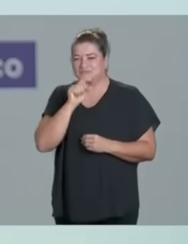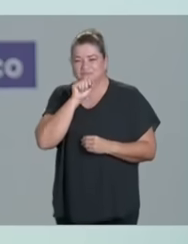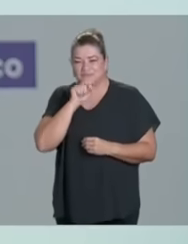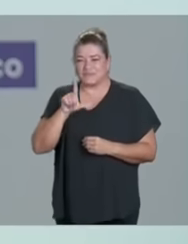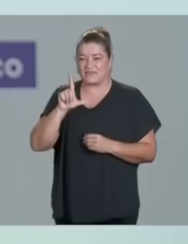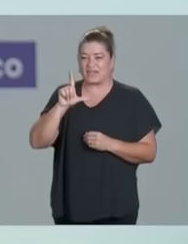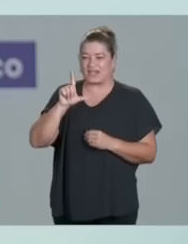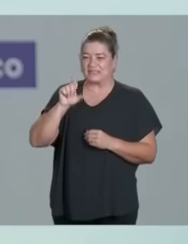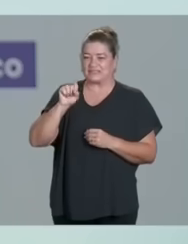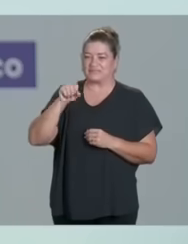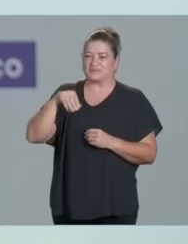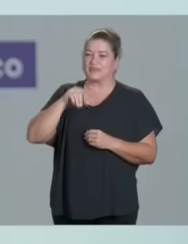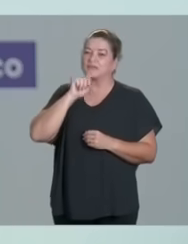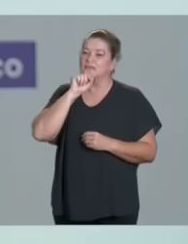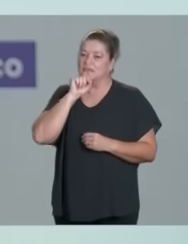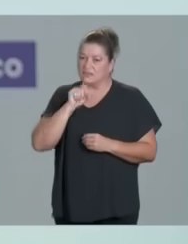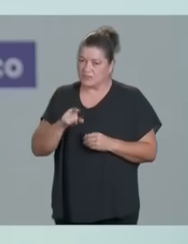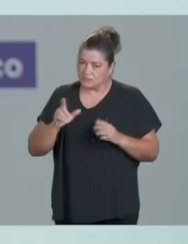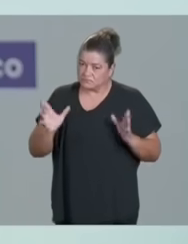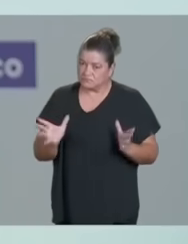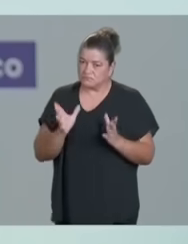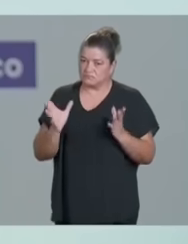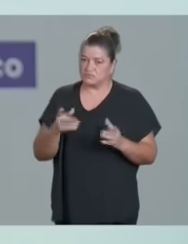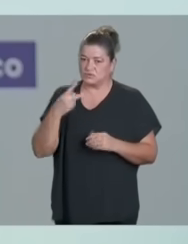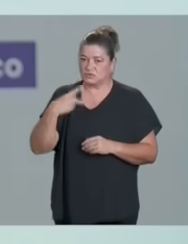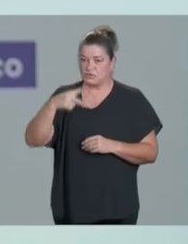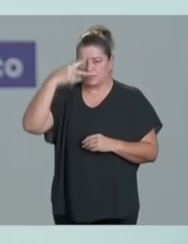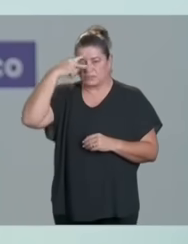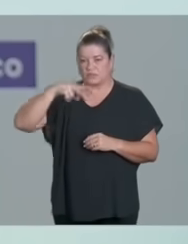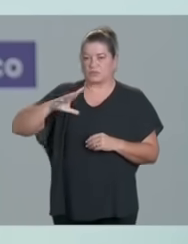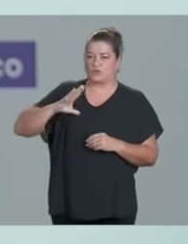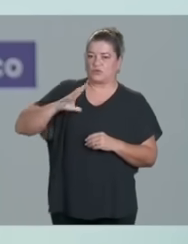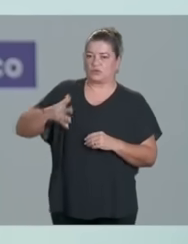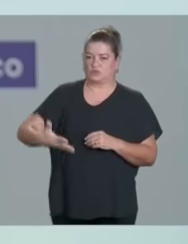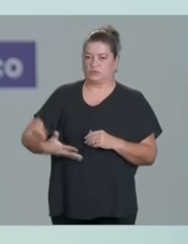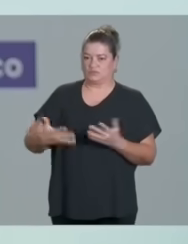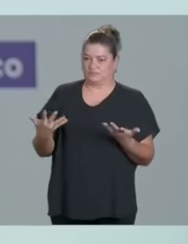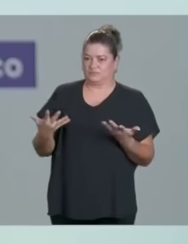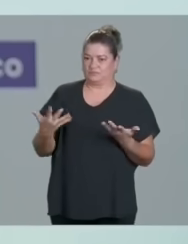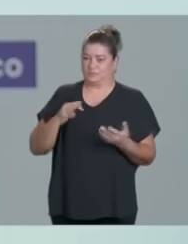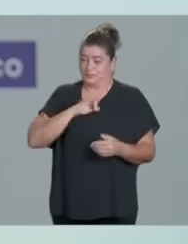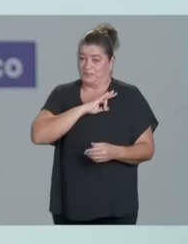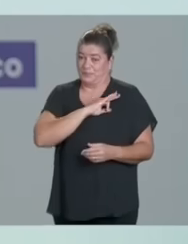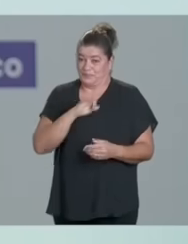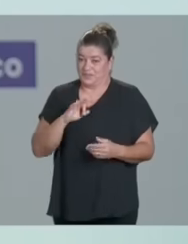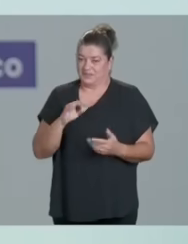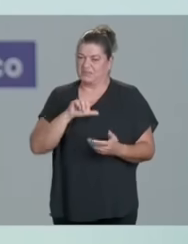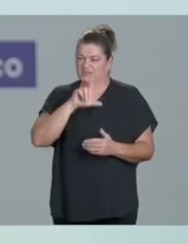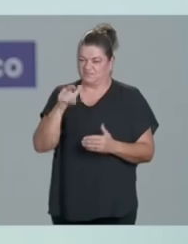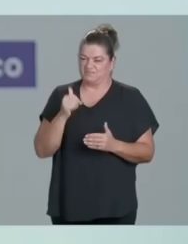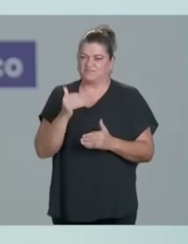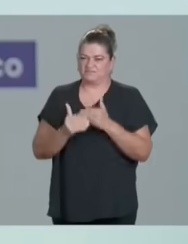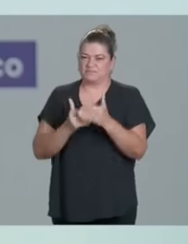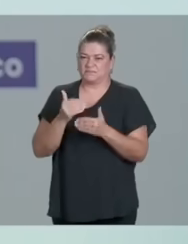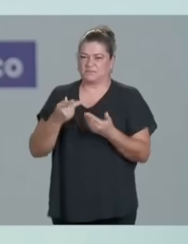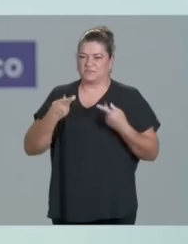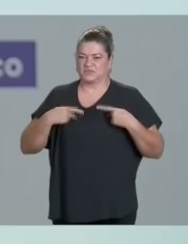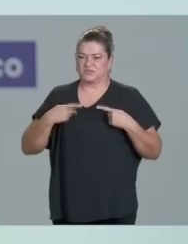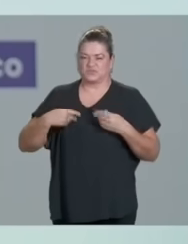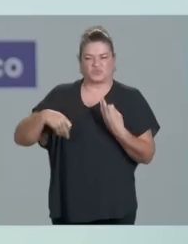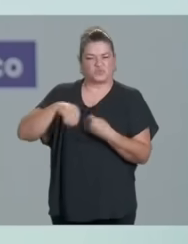de este país. A partir de eso podemos encontrar una perspectiva de desarrollo que incremente las capacidades y las oportunidades de las